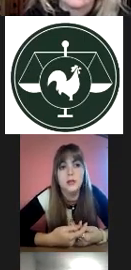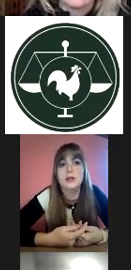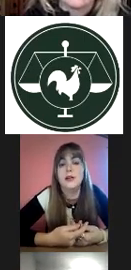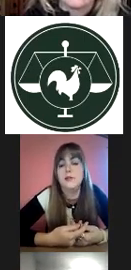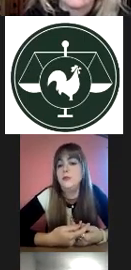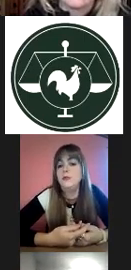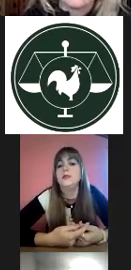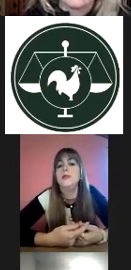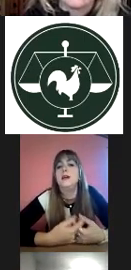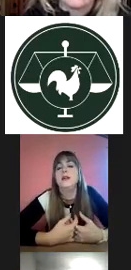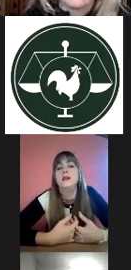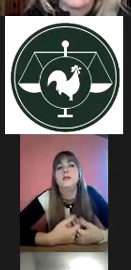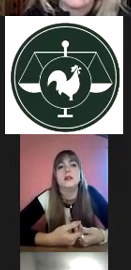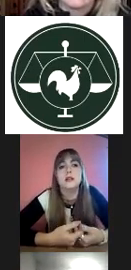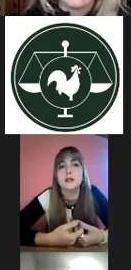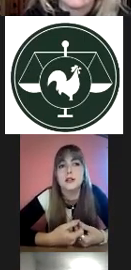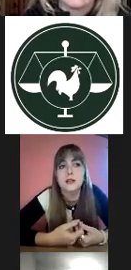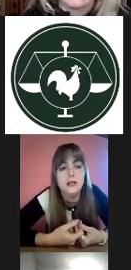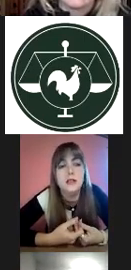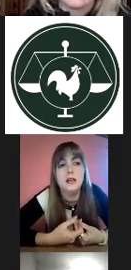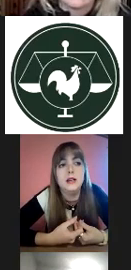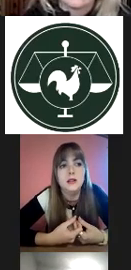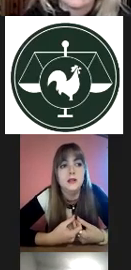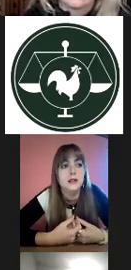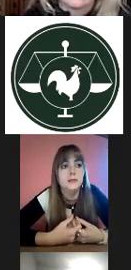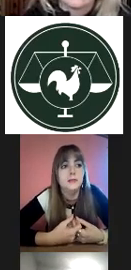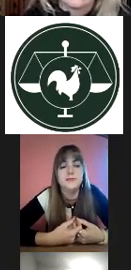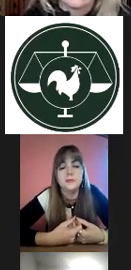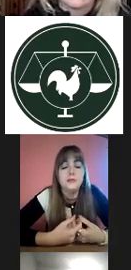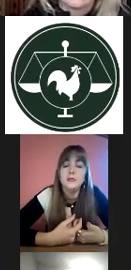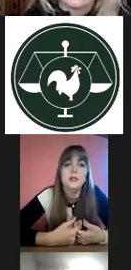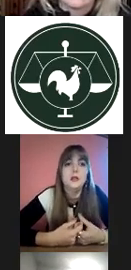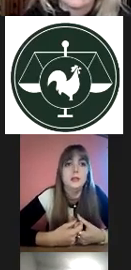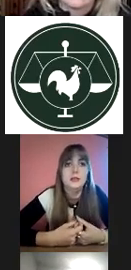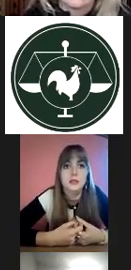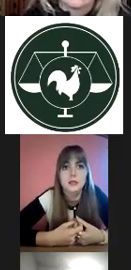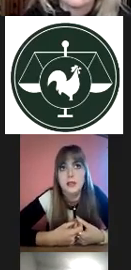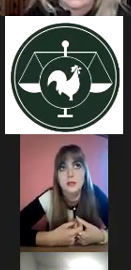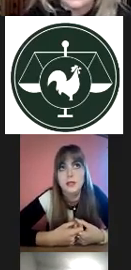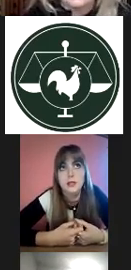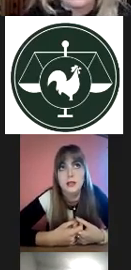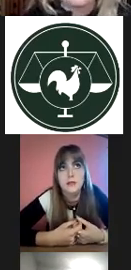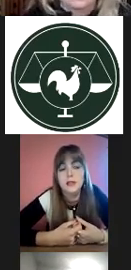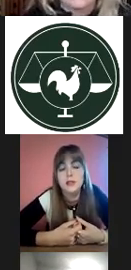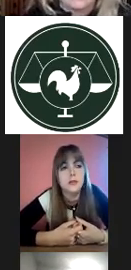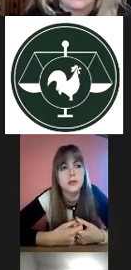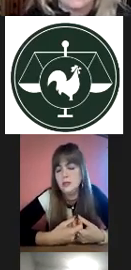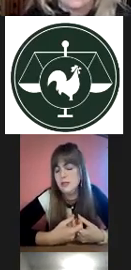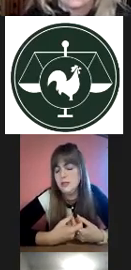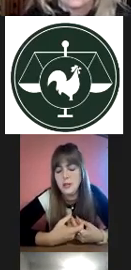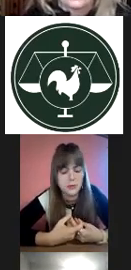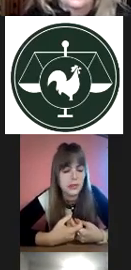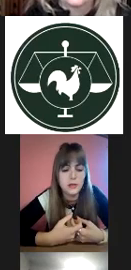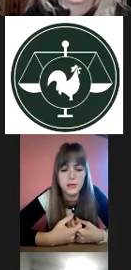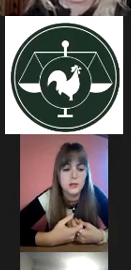que después estamos luchando para rescatar, rehabilitar y demás. Es realmente, la falta de información